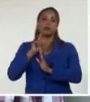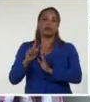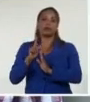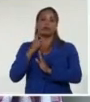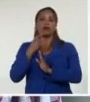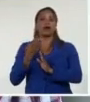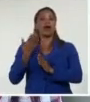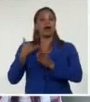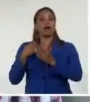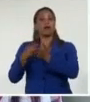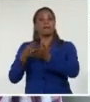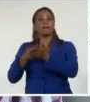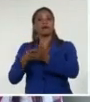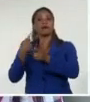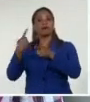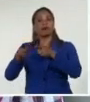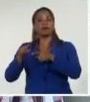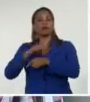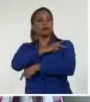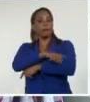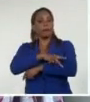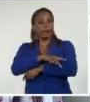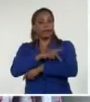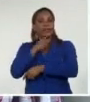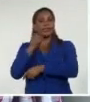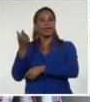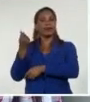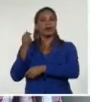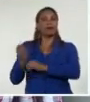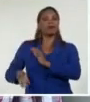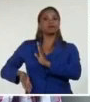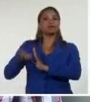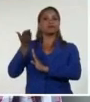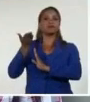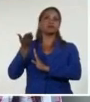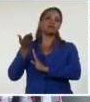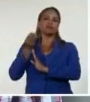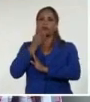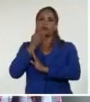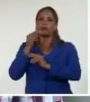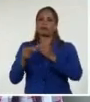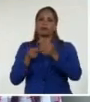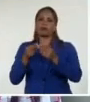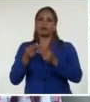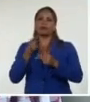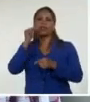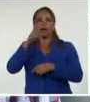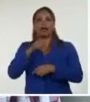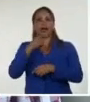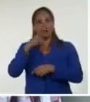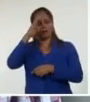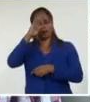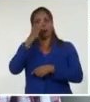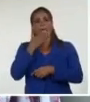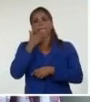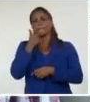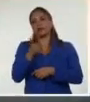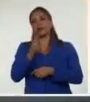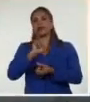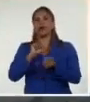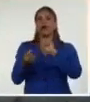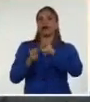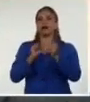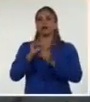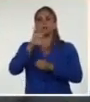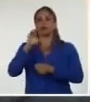adquirido en el extranjero, el valor hubiese sido muy alto. Hacerla en el país nos da un ahorro de alrededor de un